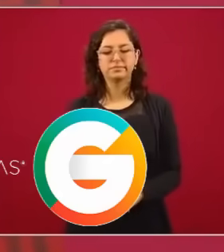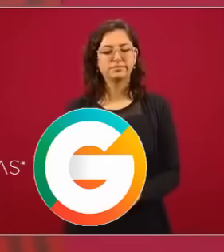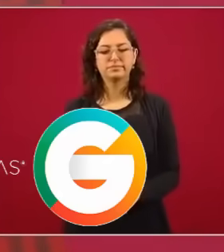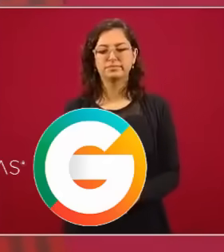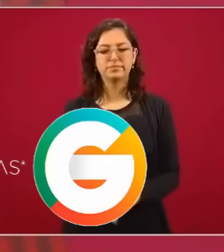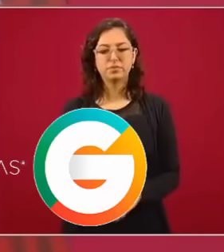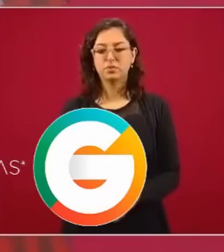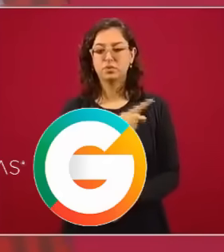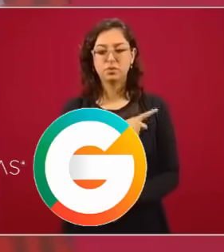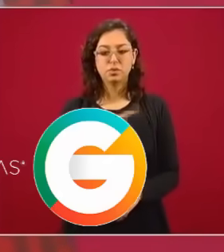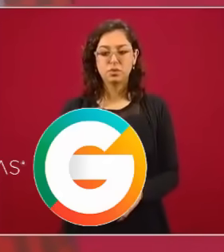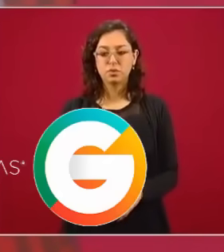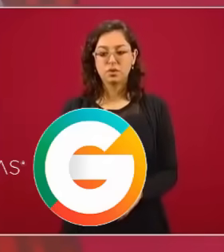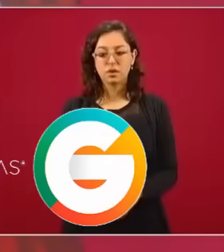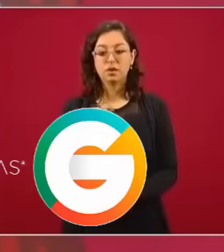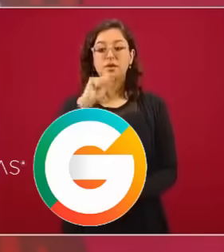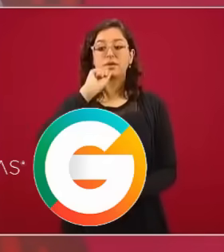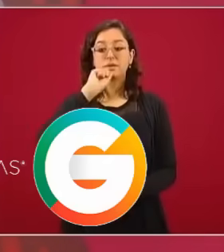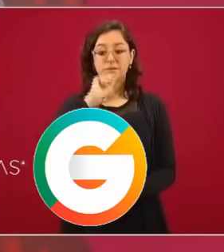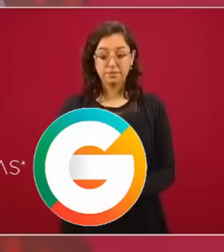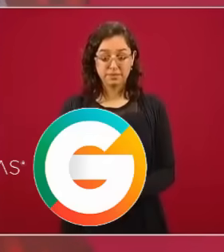Y también